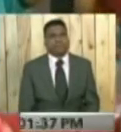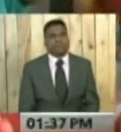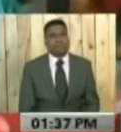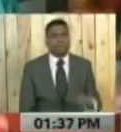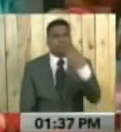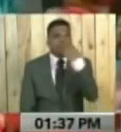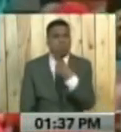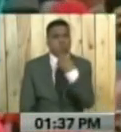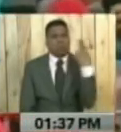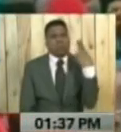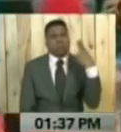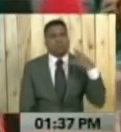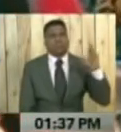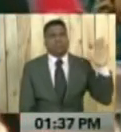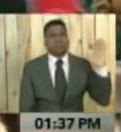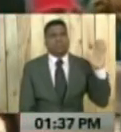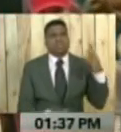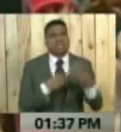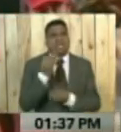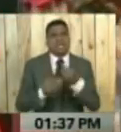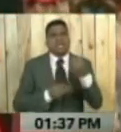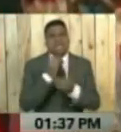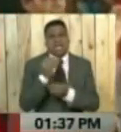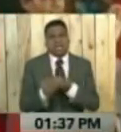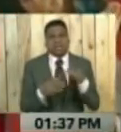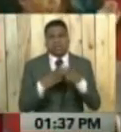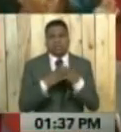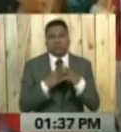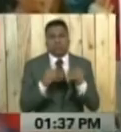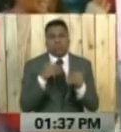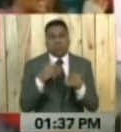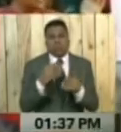Juro que haré todo lo que esté a mi alcance